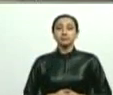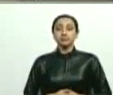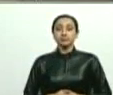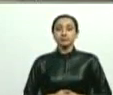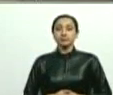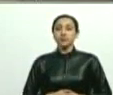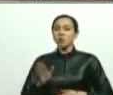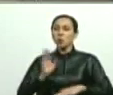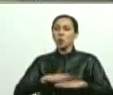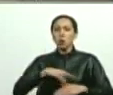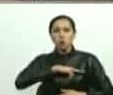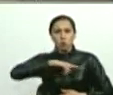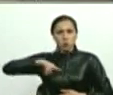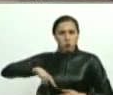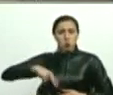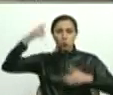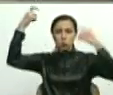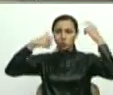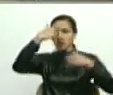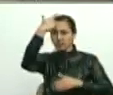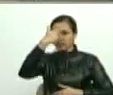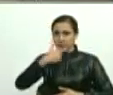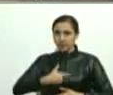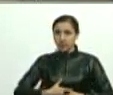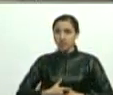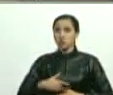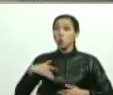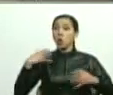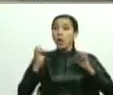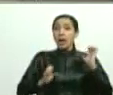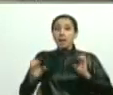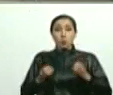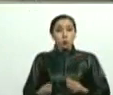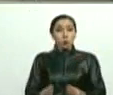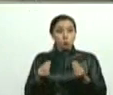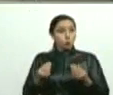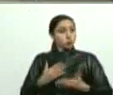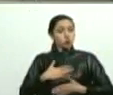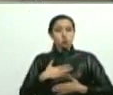porque nosotros somos los chavistas, somos pura emoción, puro amor, pura pasión.